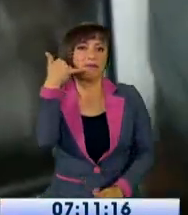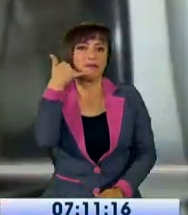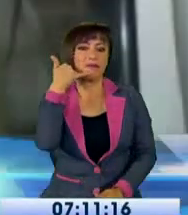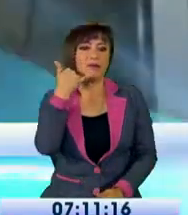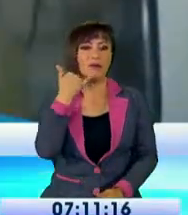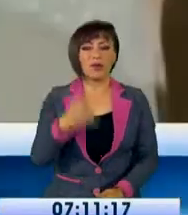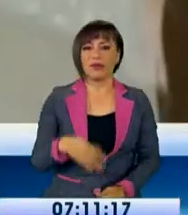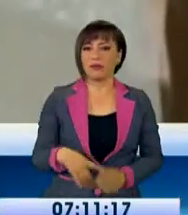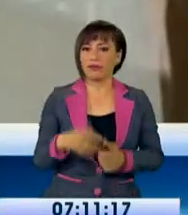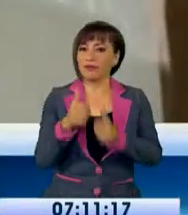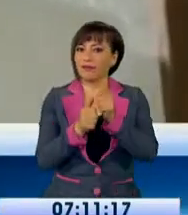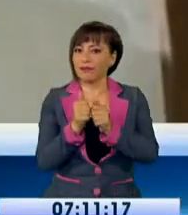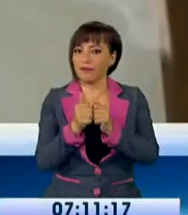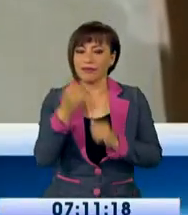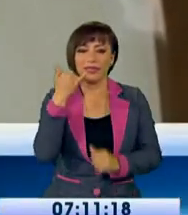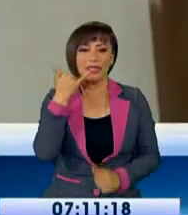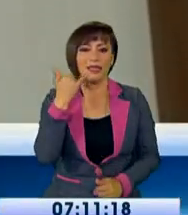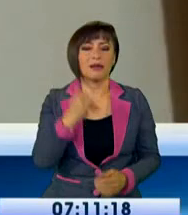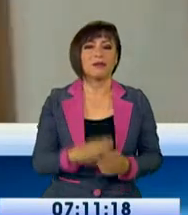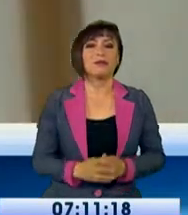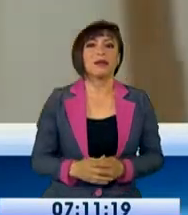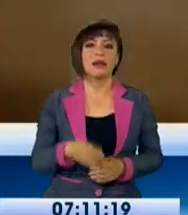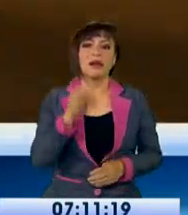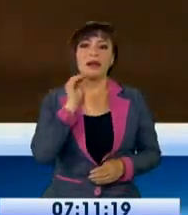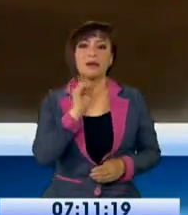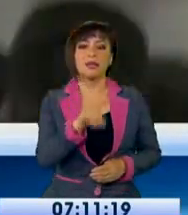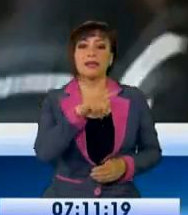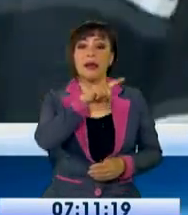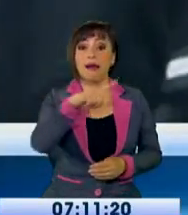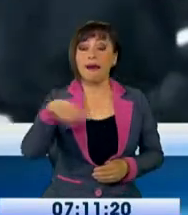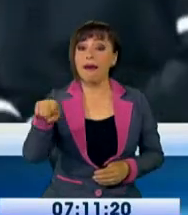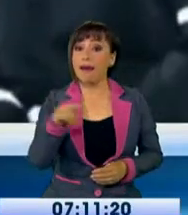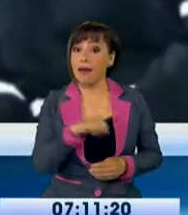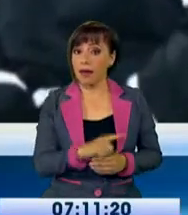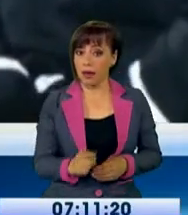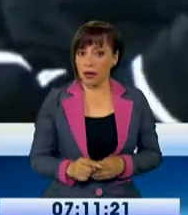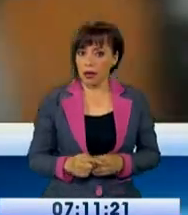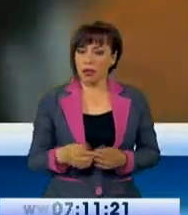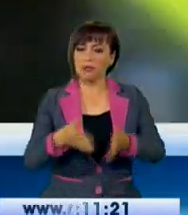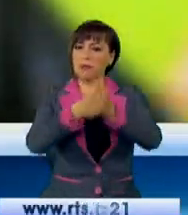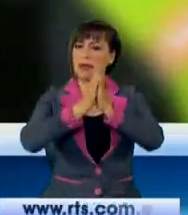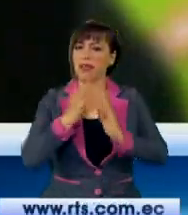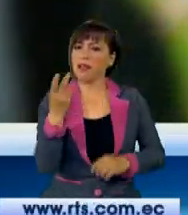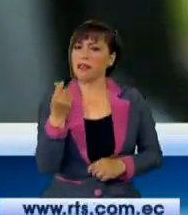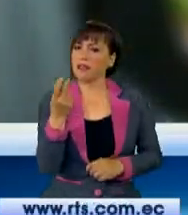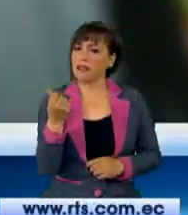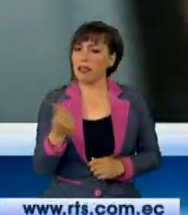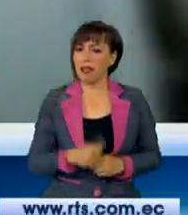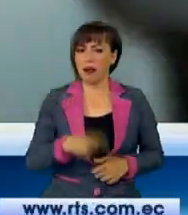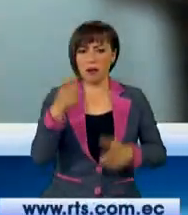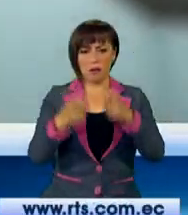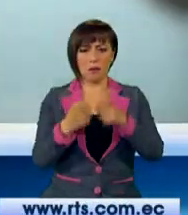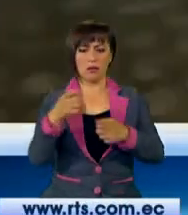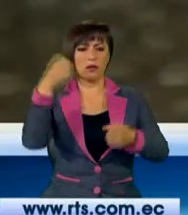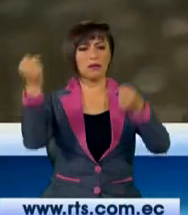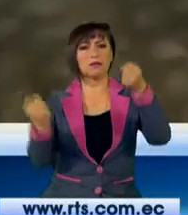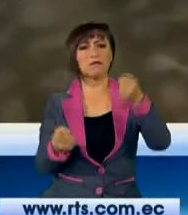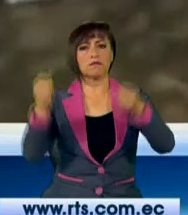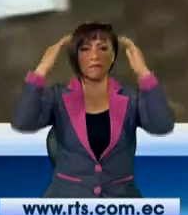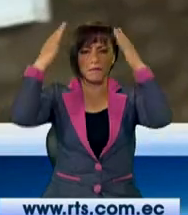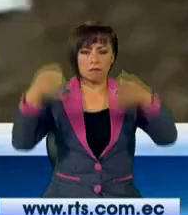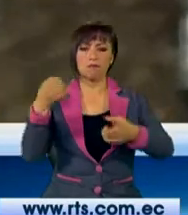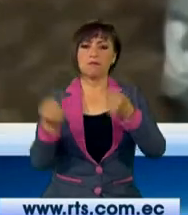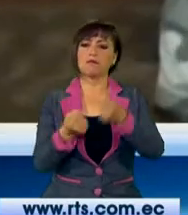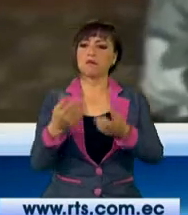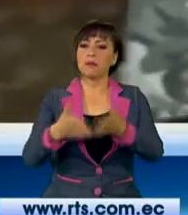uniformados detenidos, 3 en Siksik y 1 en Loja, se dedicaban, según la investigación policial, a pedir dinero a los transportistas en el cantón Azuayo. Se realizaban